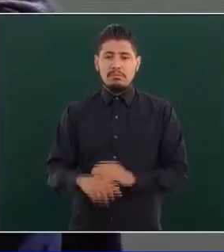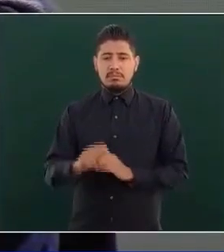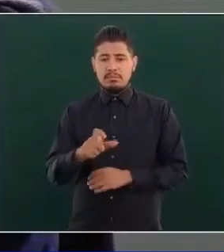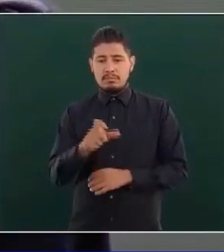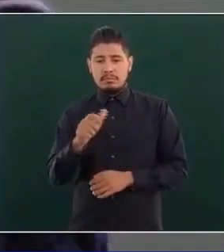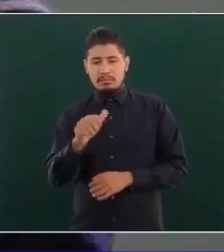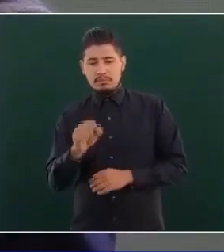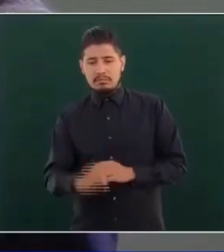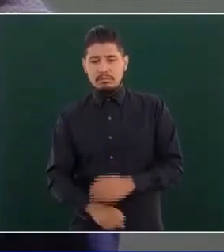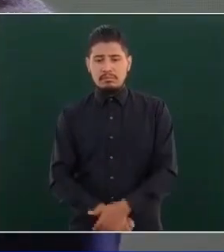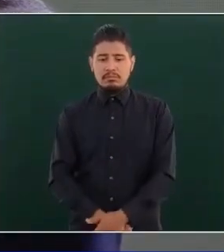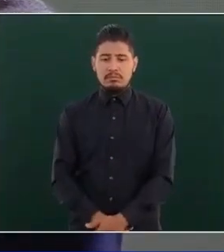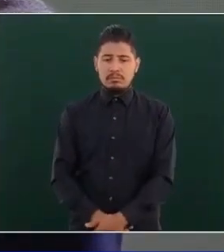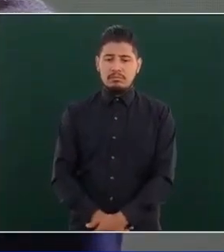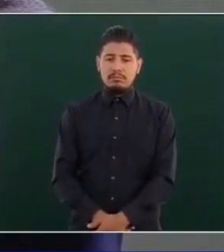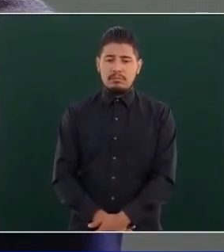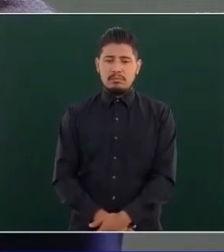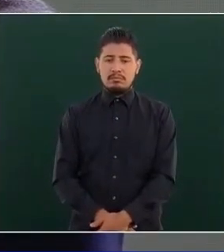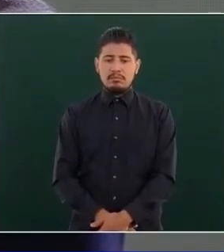Texas.